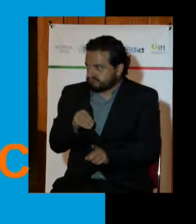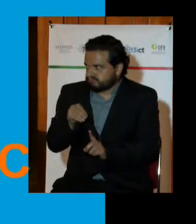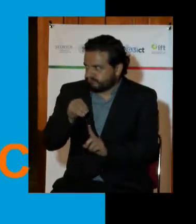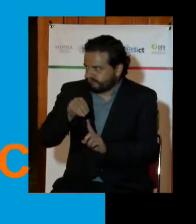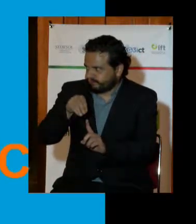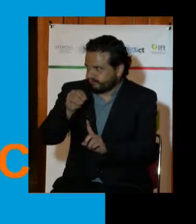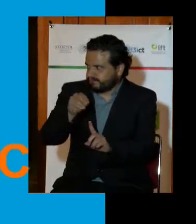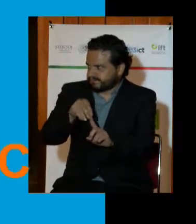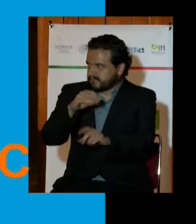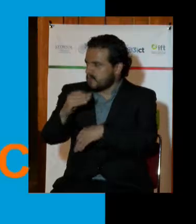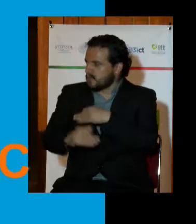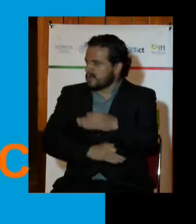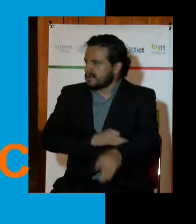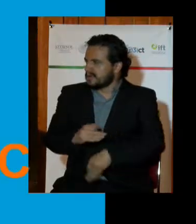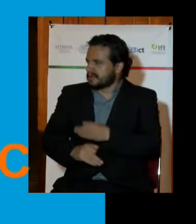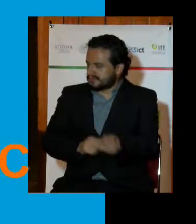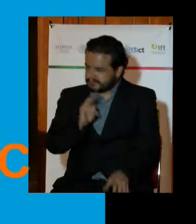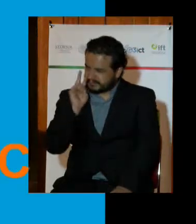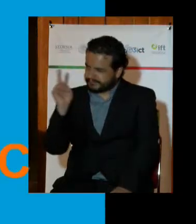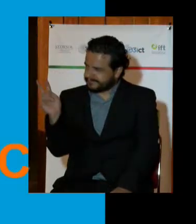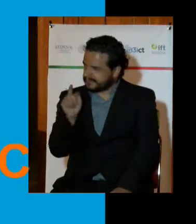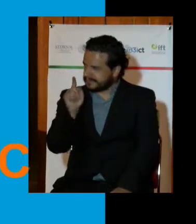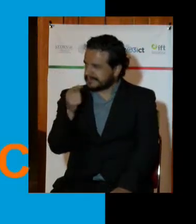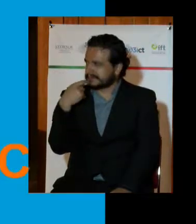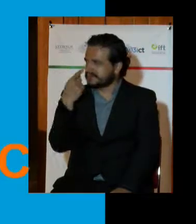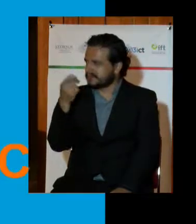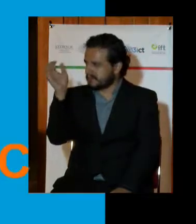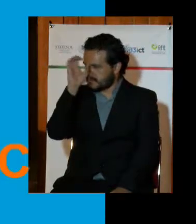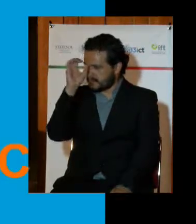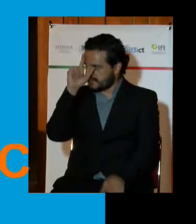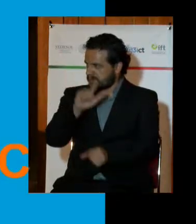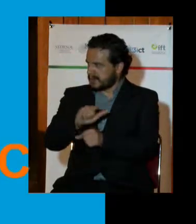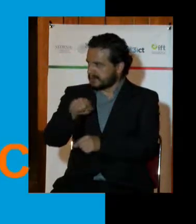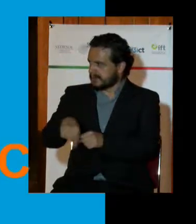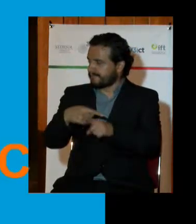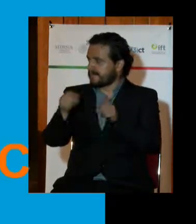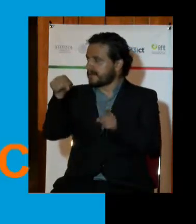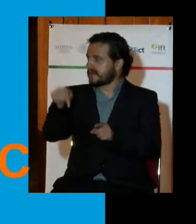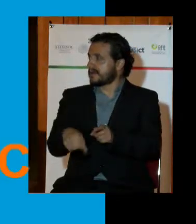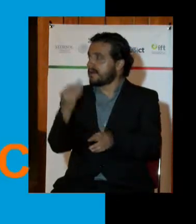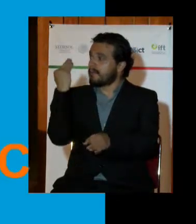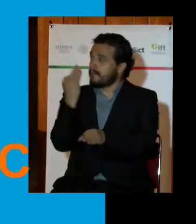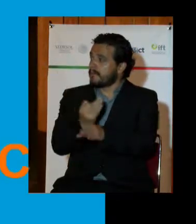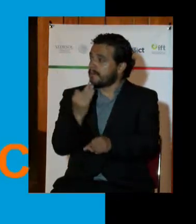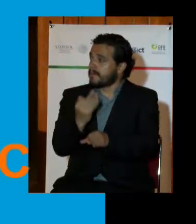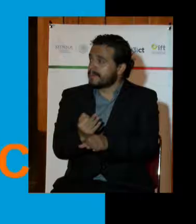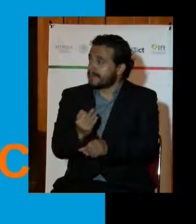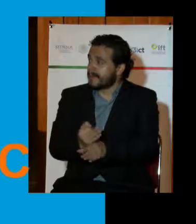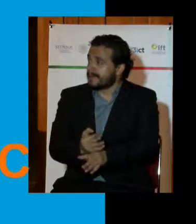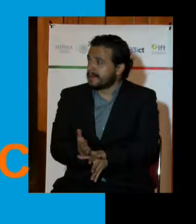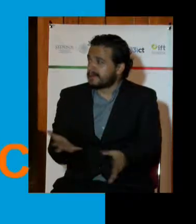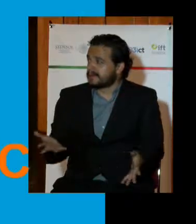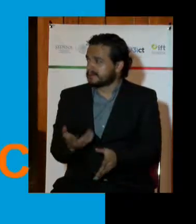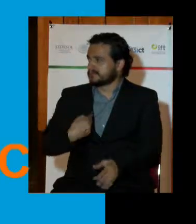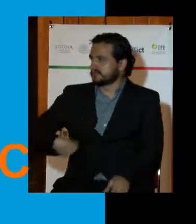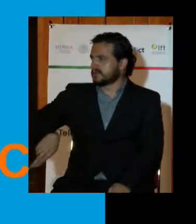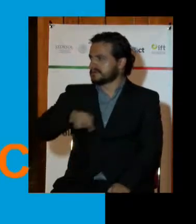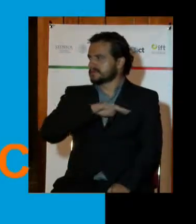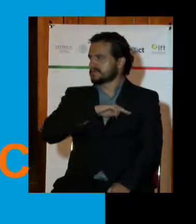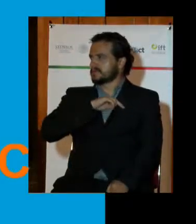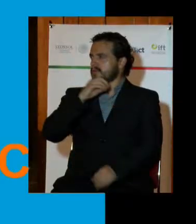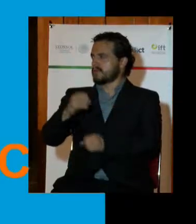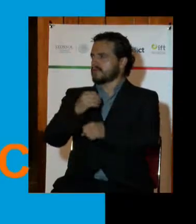Tenemos la capacidad de disfrutar la vida, pero a veces no